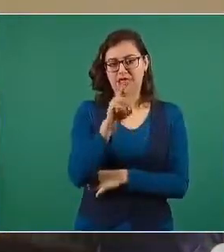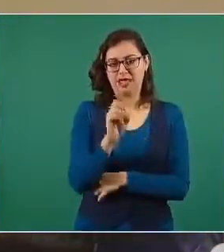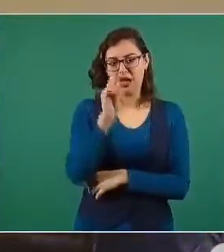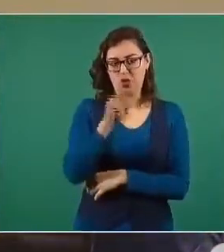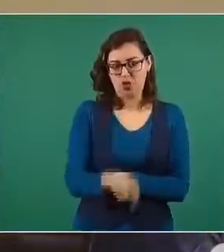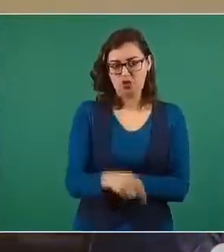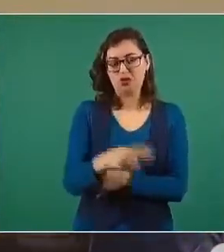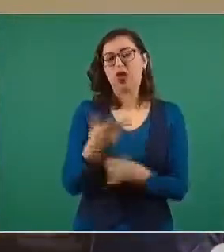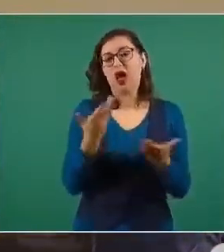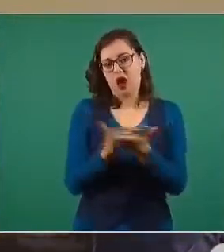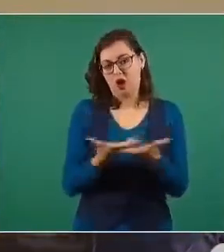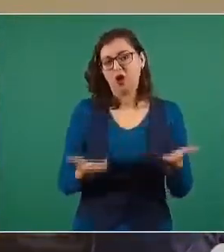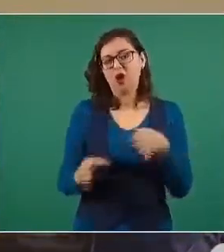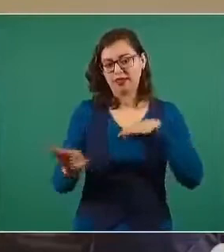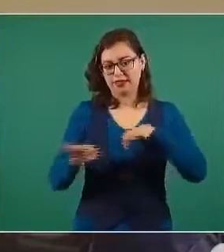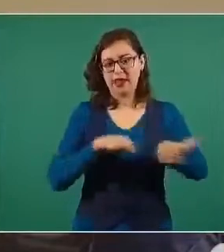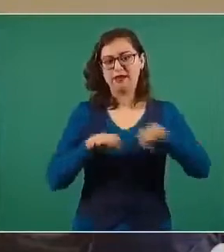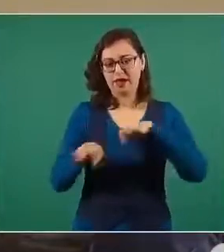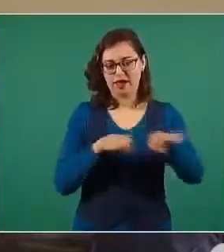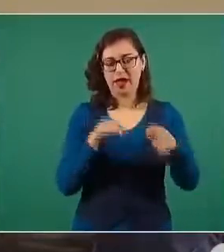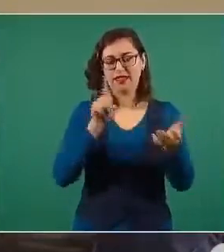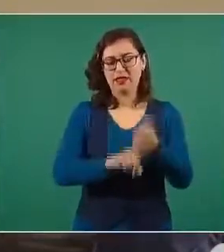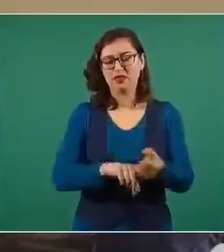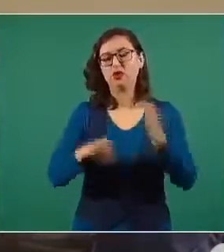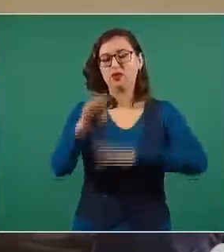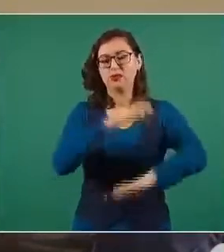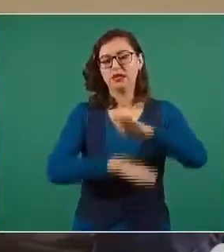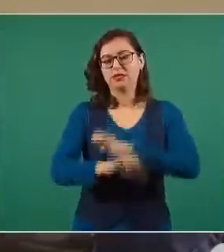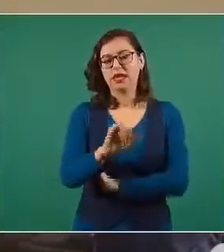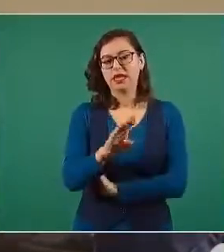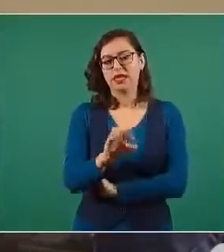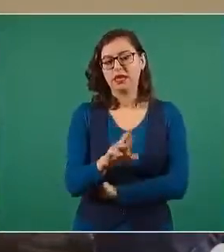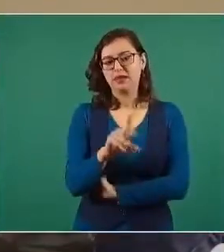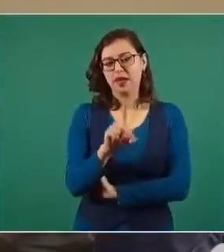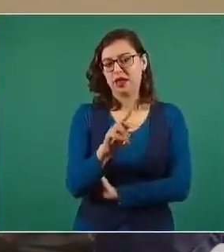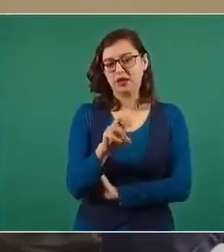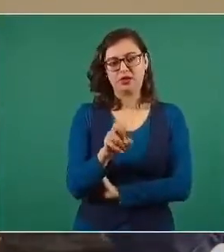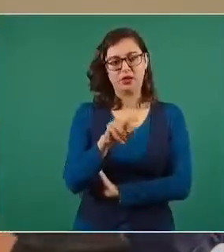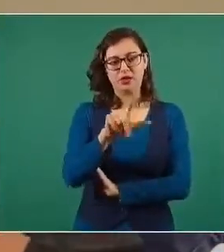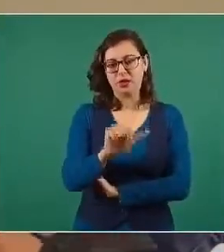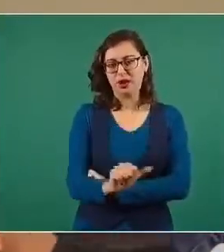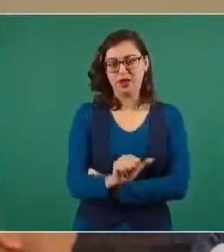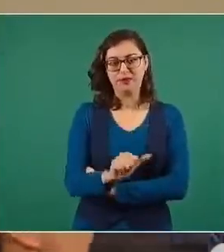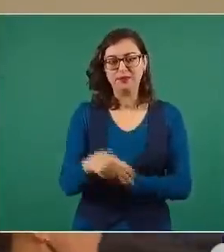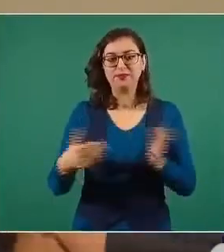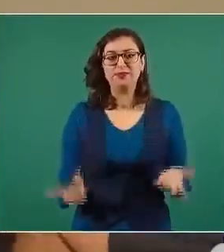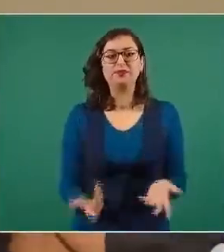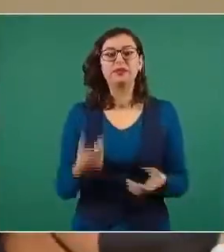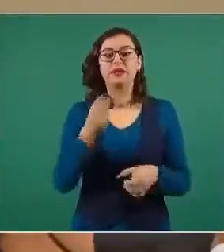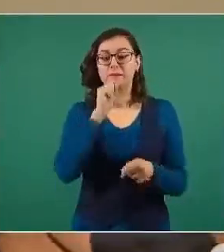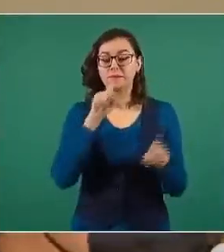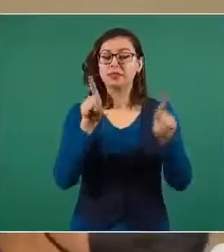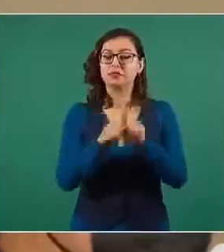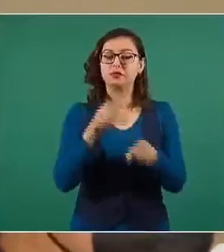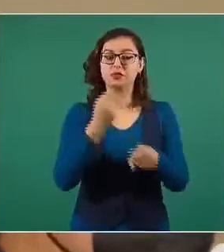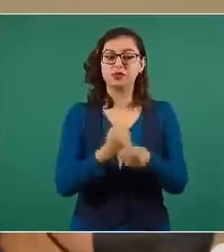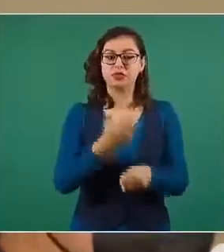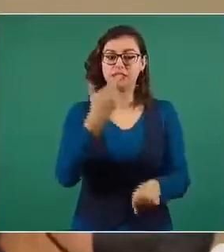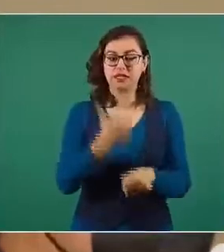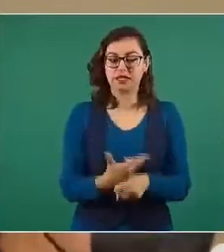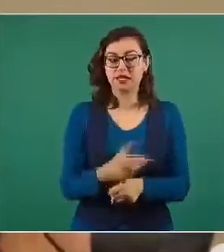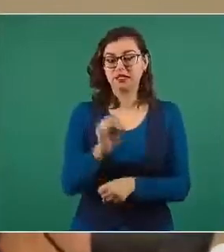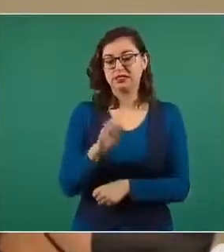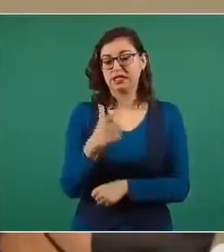Iberdrola, así como Fernando Gómez Mont Urueta, el secretario de Gobernación en esos lúgubres